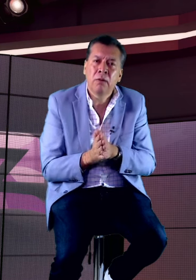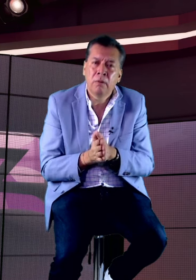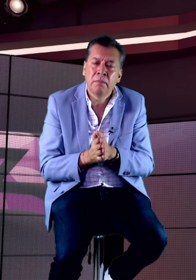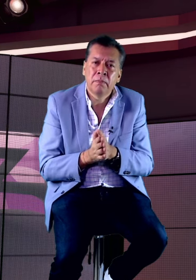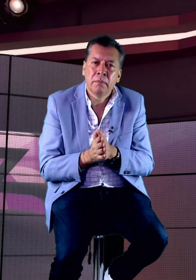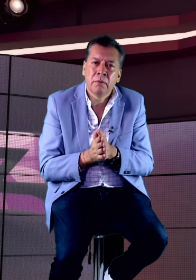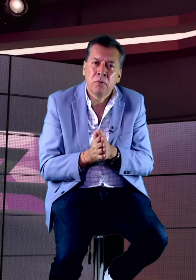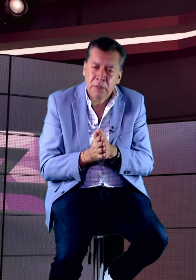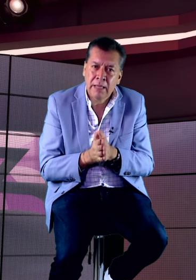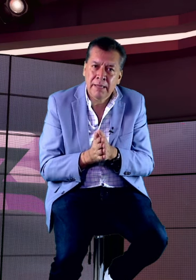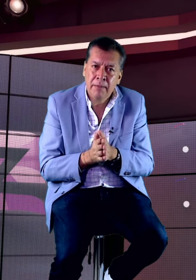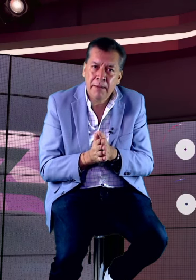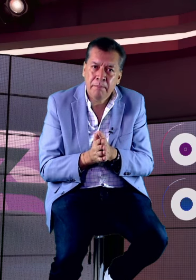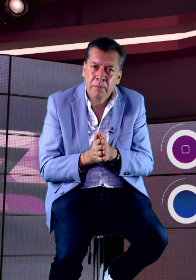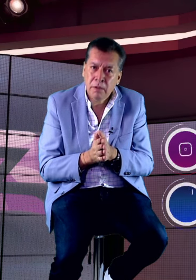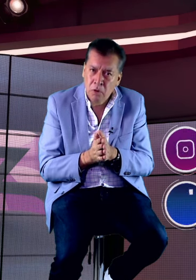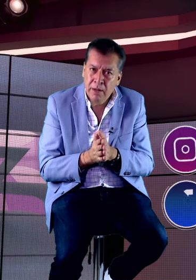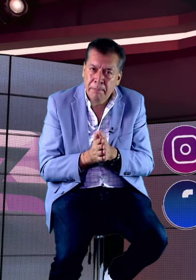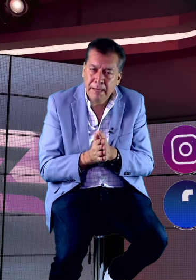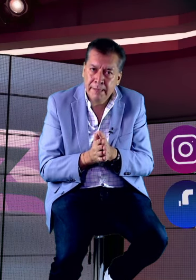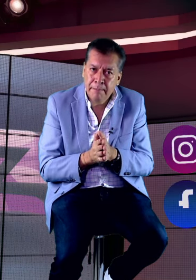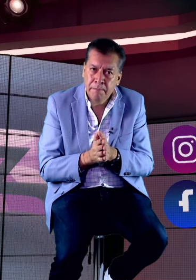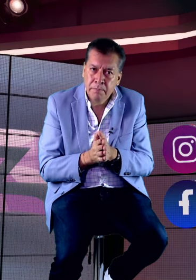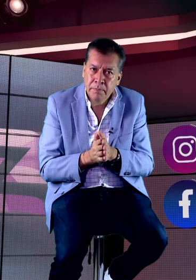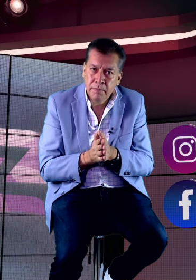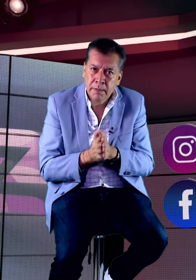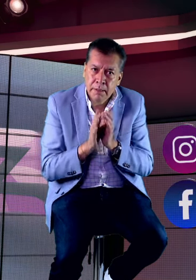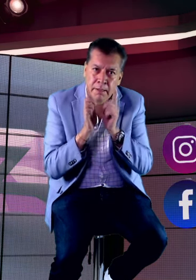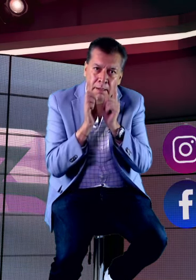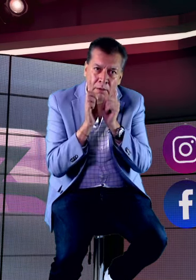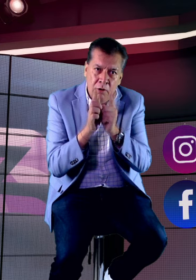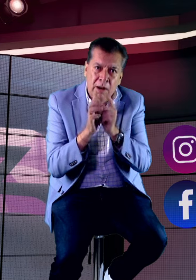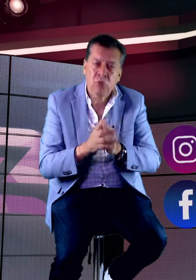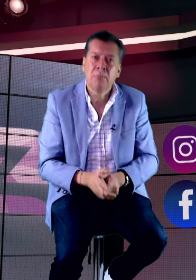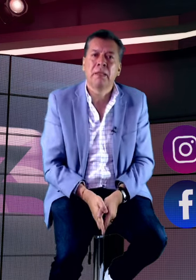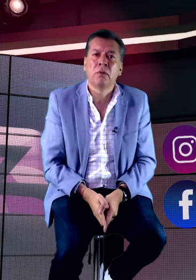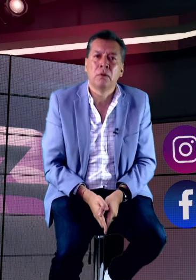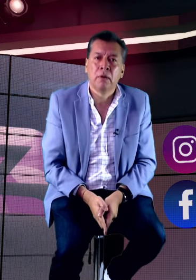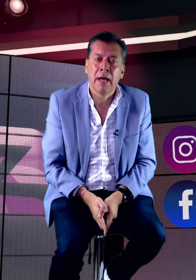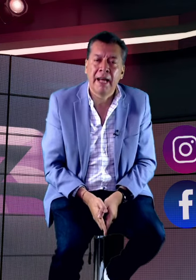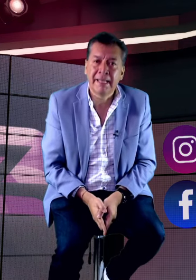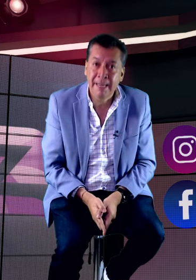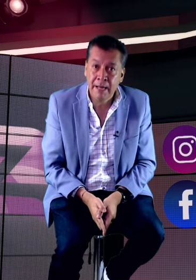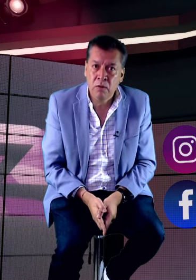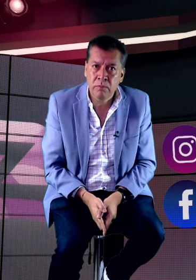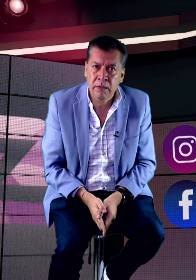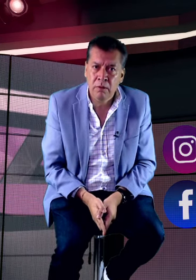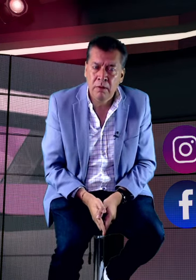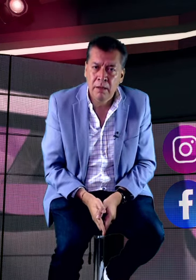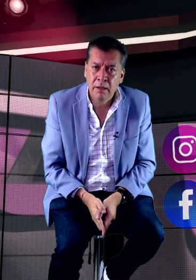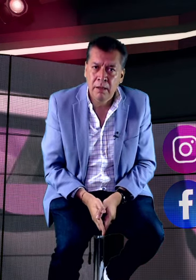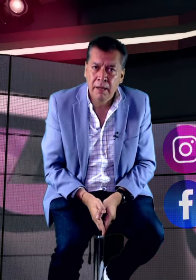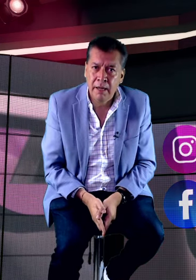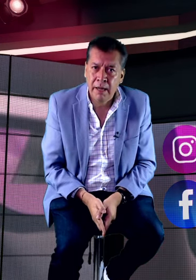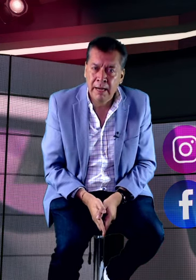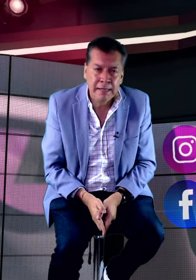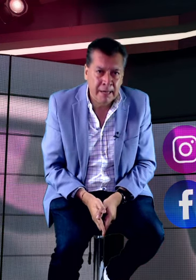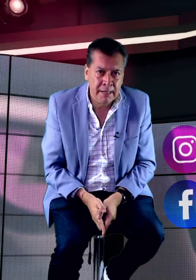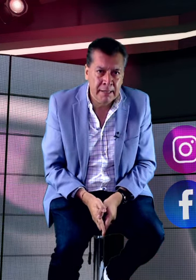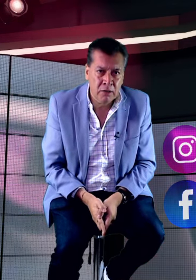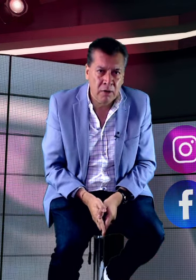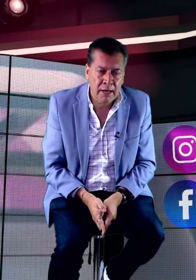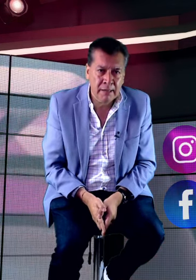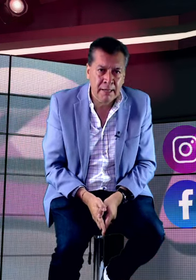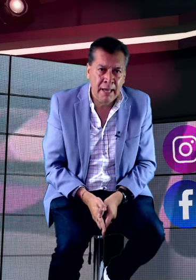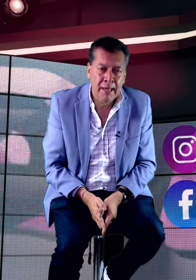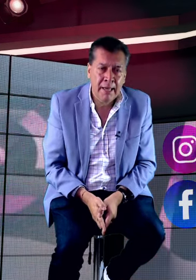vez metido usted sabe lo que pasa Yo ahora Los invito a que sigan conmigo en las